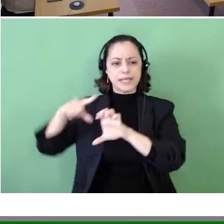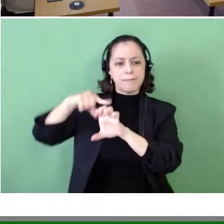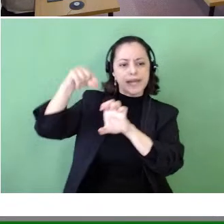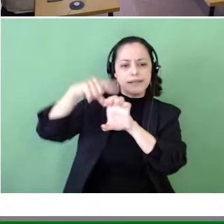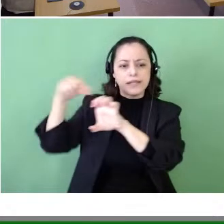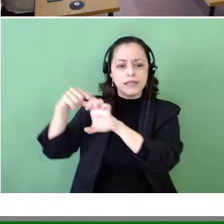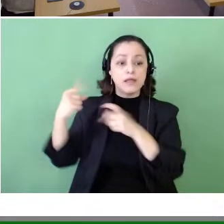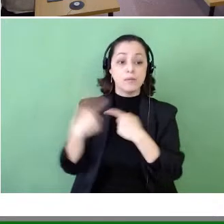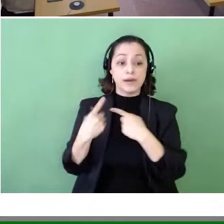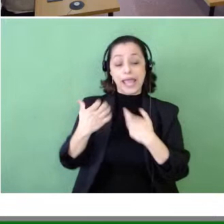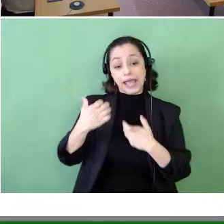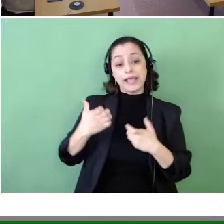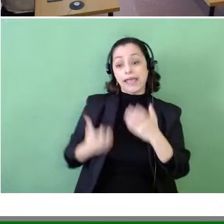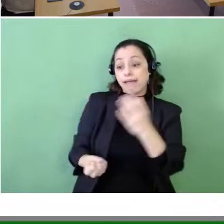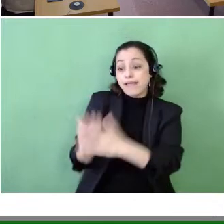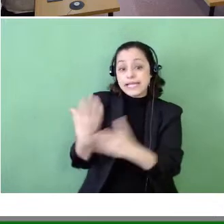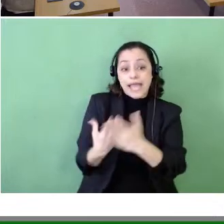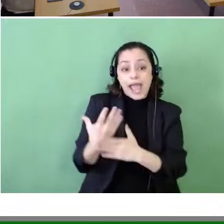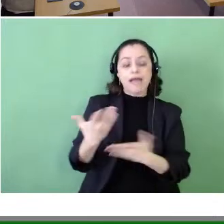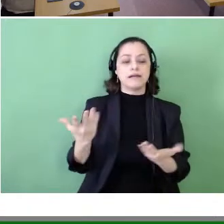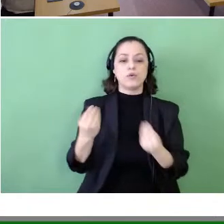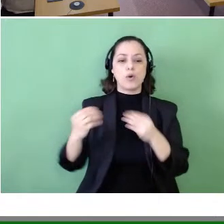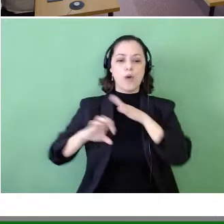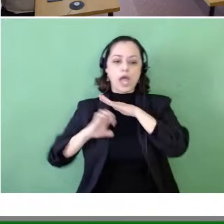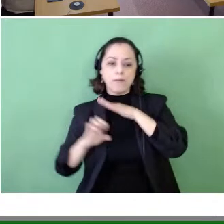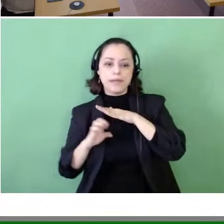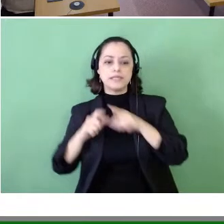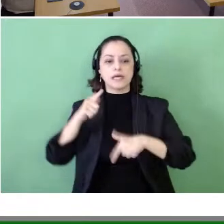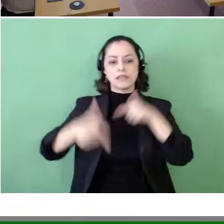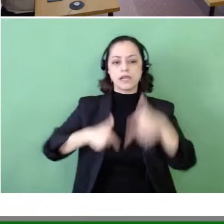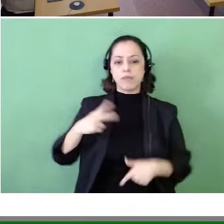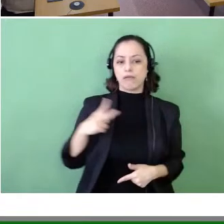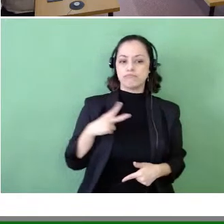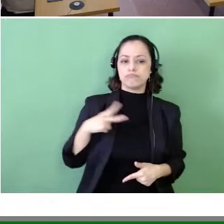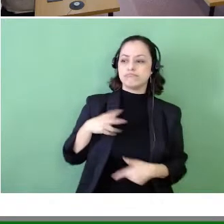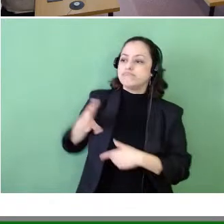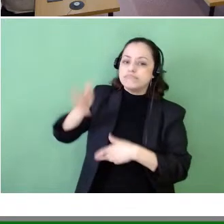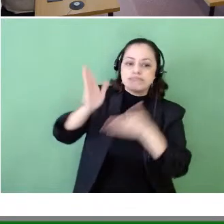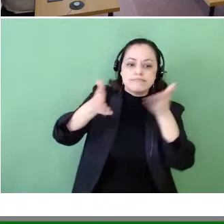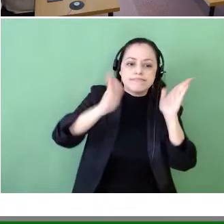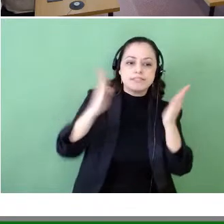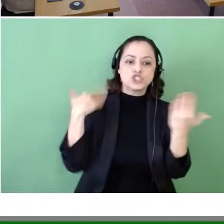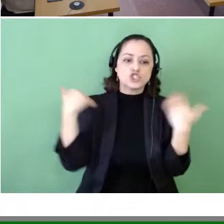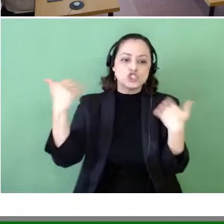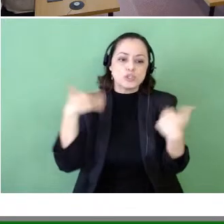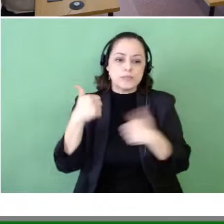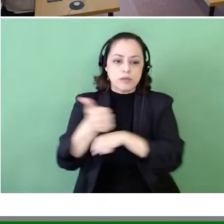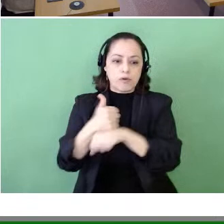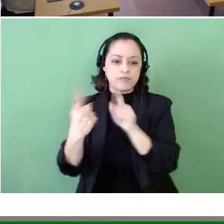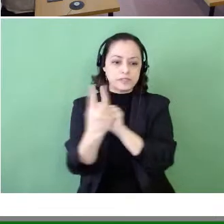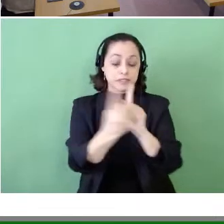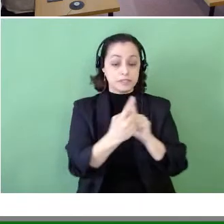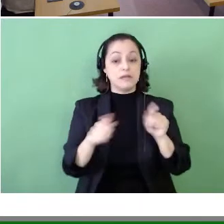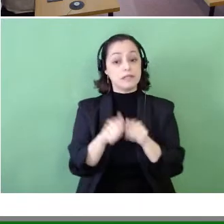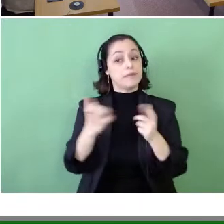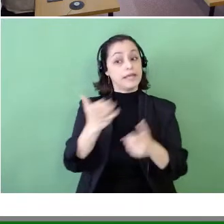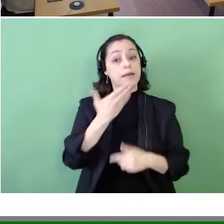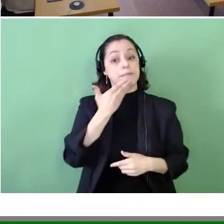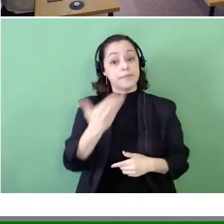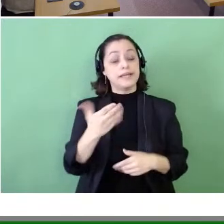de empezar sus empleas de trabajo y trabajar como autónomos, y por eso les piden también una formación que